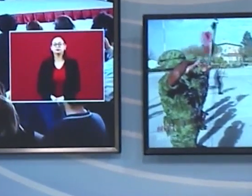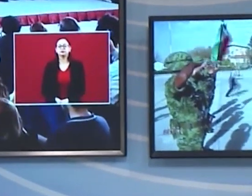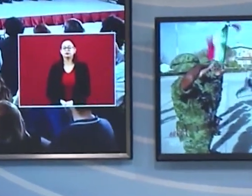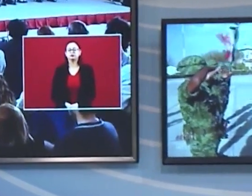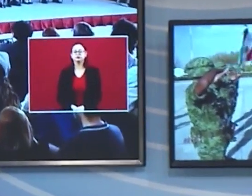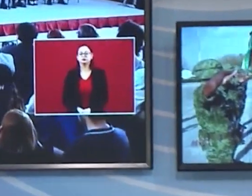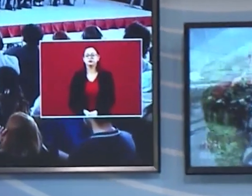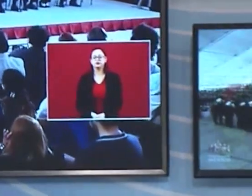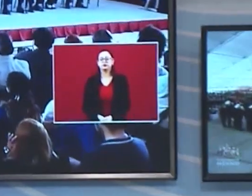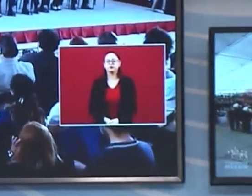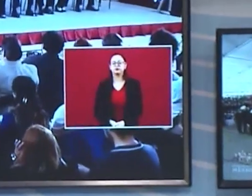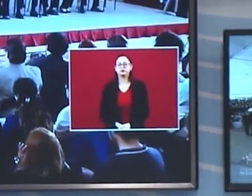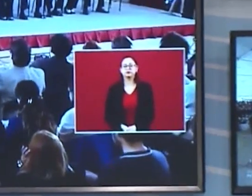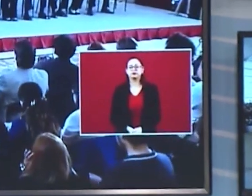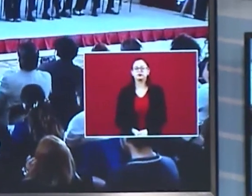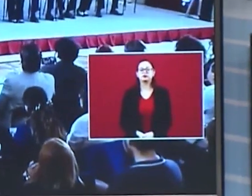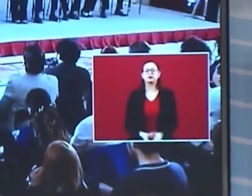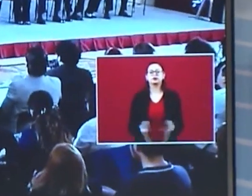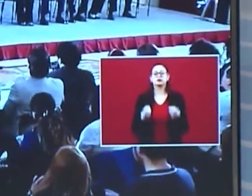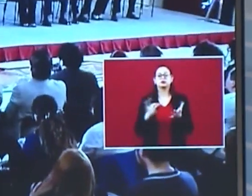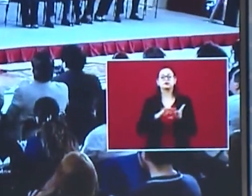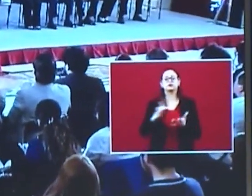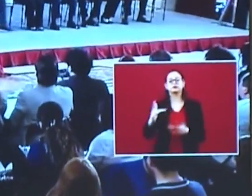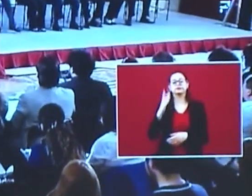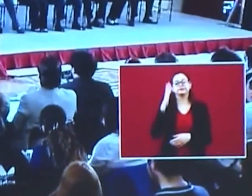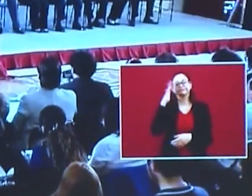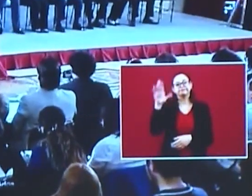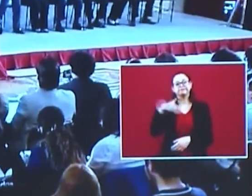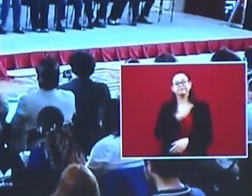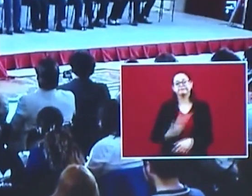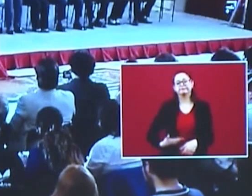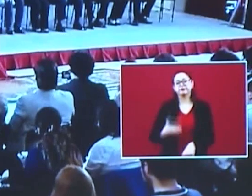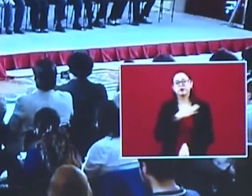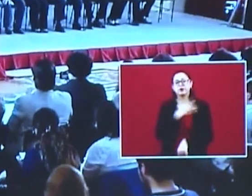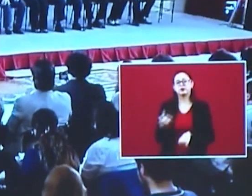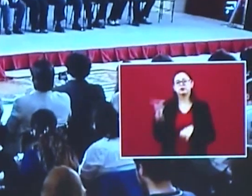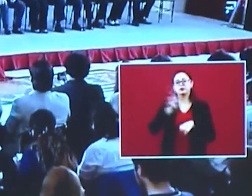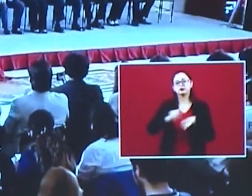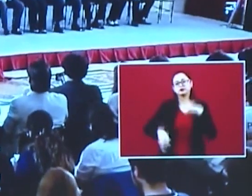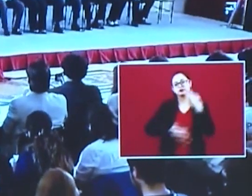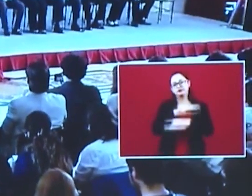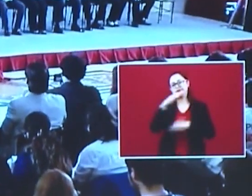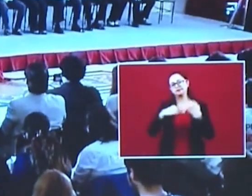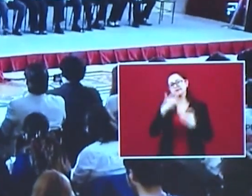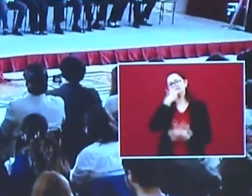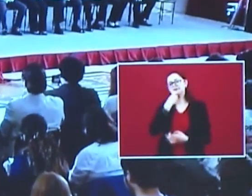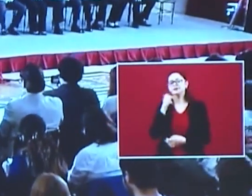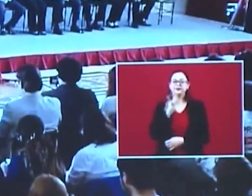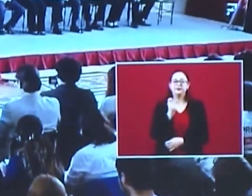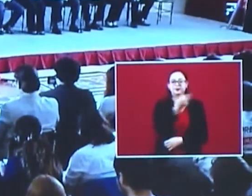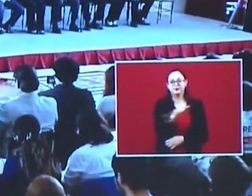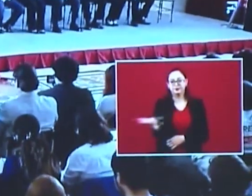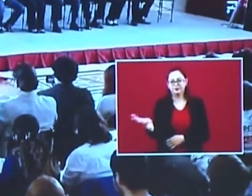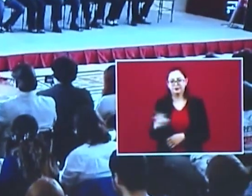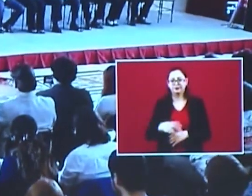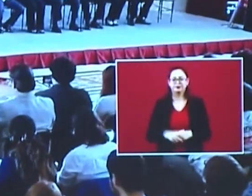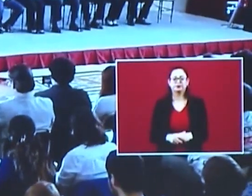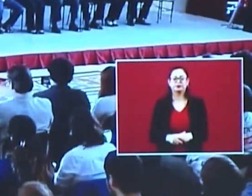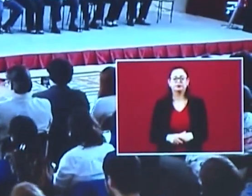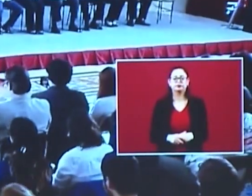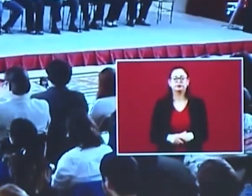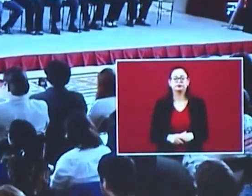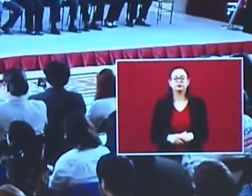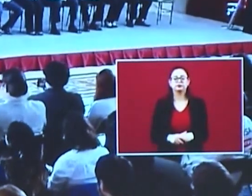Los hechos también ayudan a bien entender y no se necesita mucho. Con pocas palabras lo entendemos